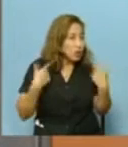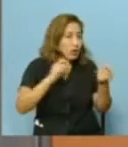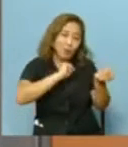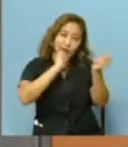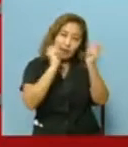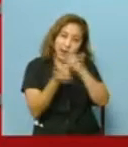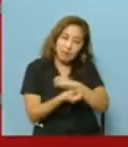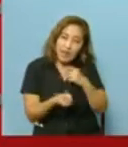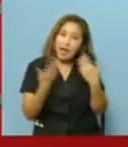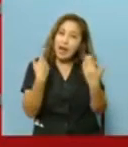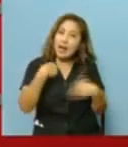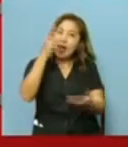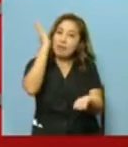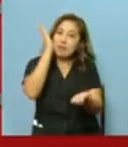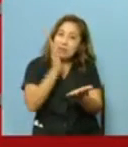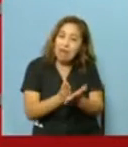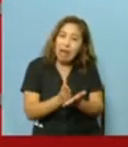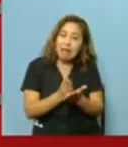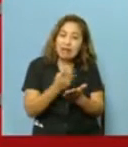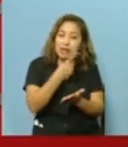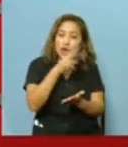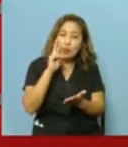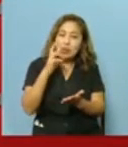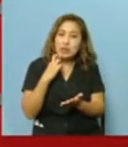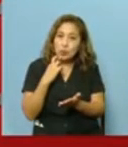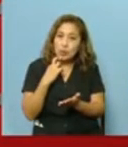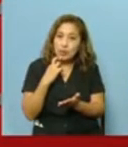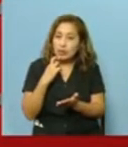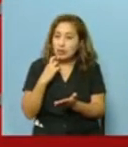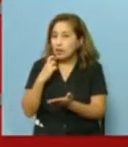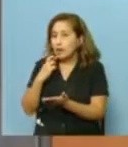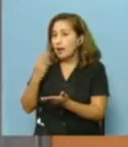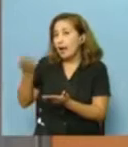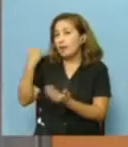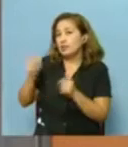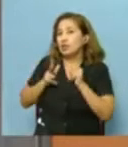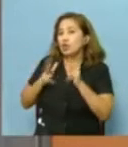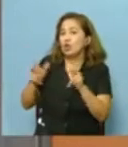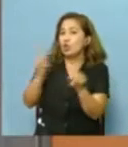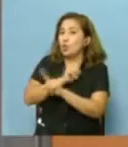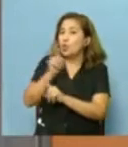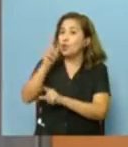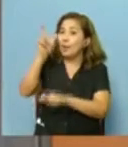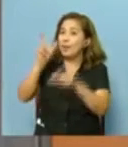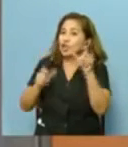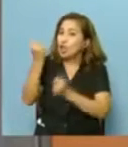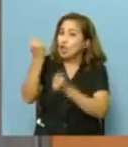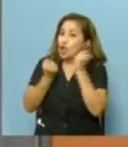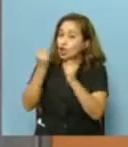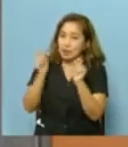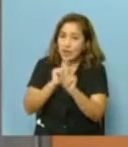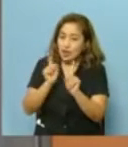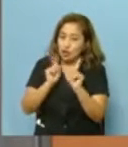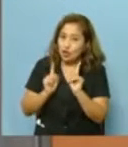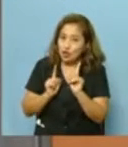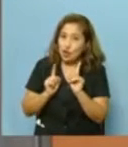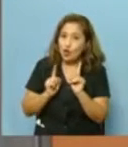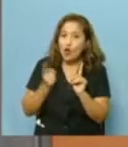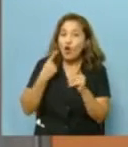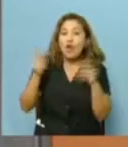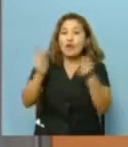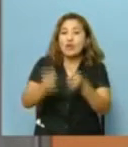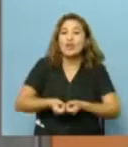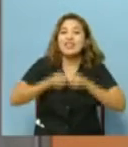revertir a mediados de año como se dice pero ayer no lo dijo un economista de la izquierda con mi caso sino hasta la revista